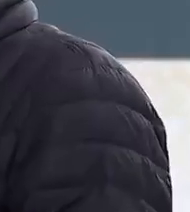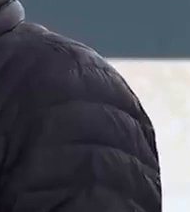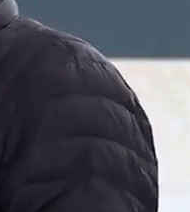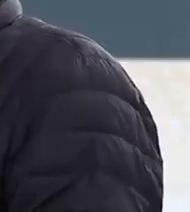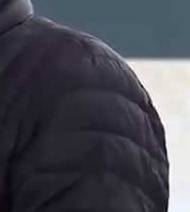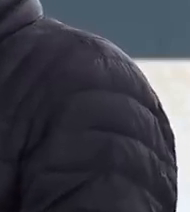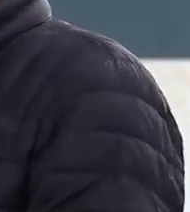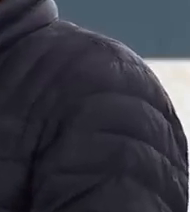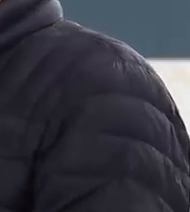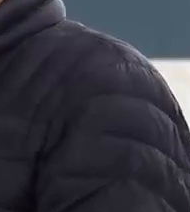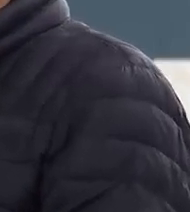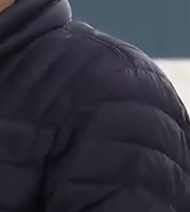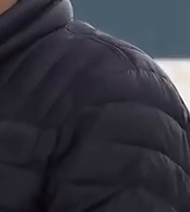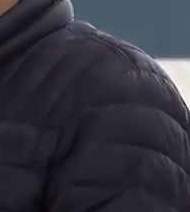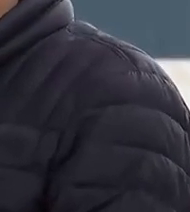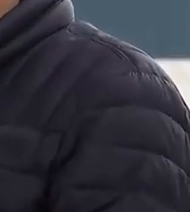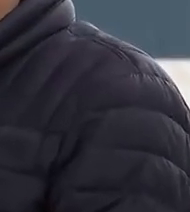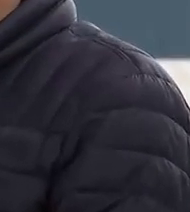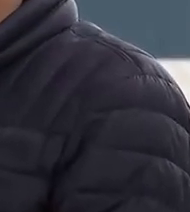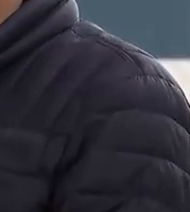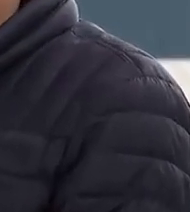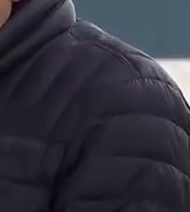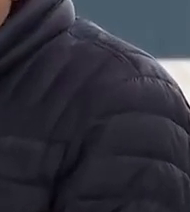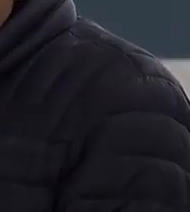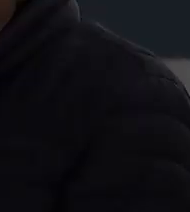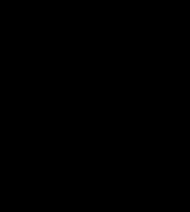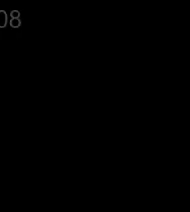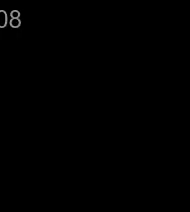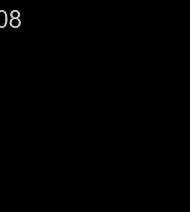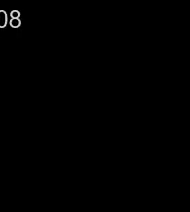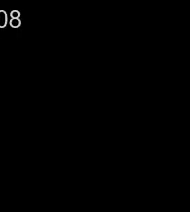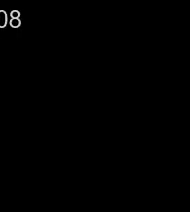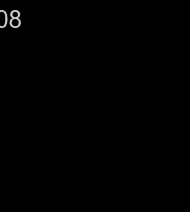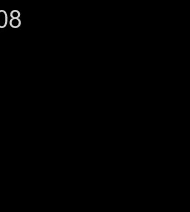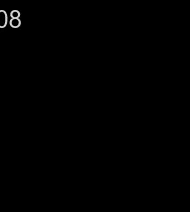a entregar el 20% del potencial.